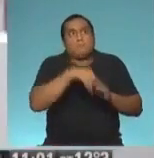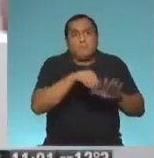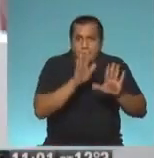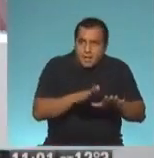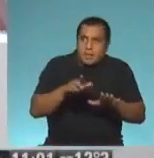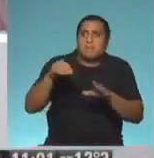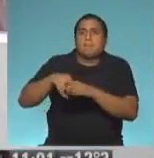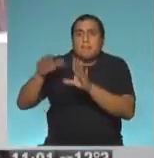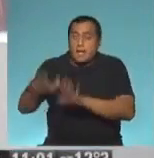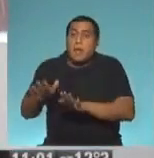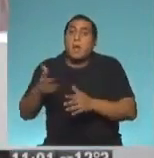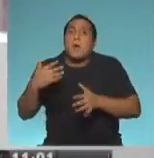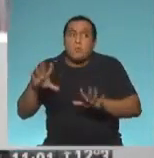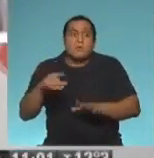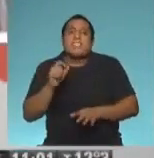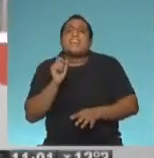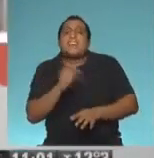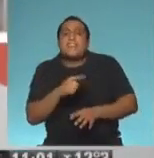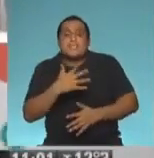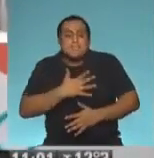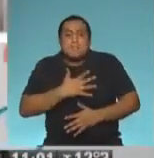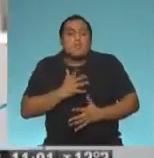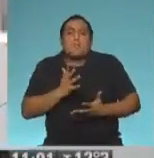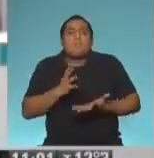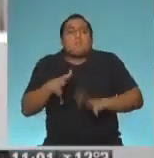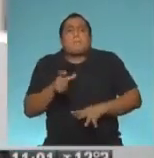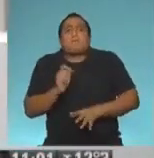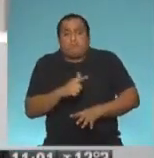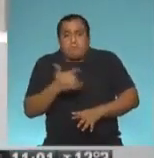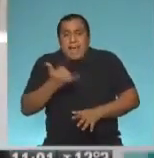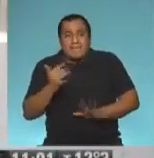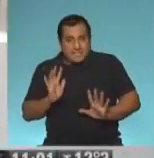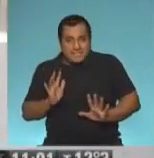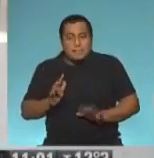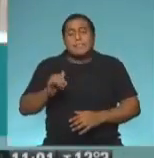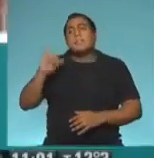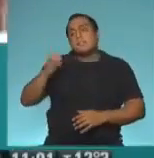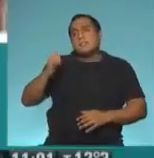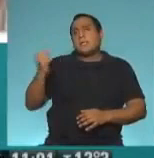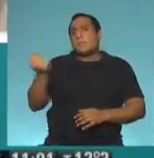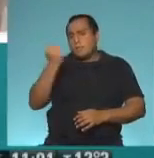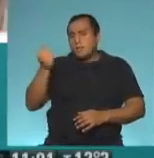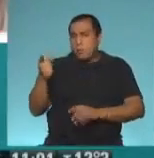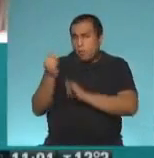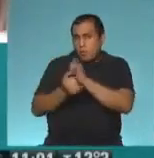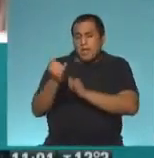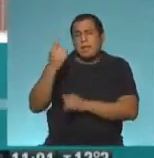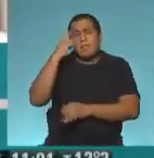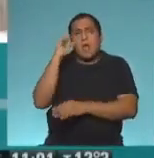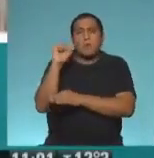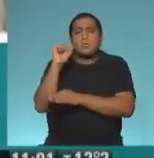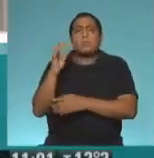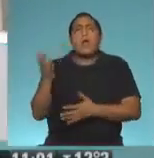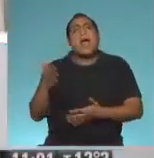aislamiento, los afecta de una manera diferente? Sí, es importante lo que vos decís porque uno relaciona el autismo con